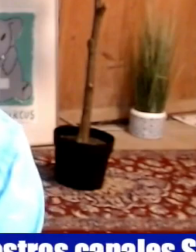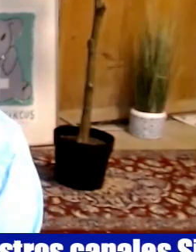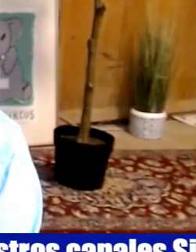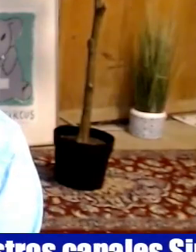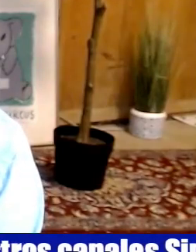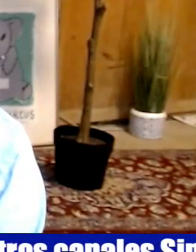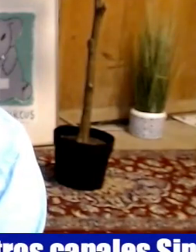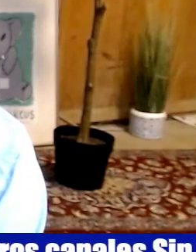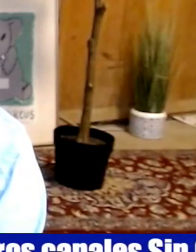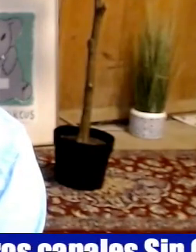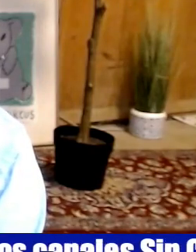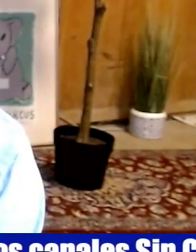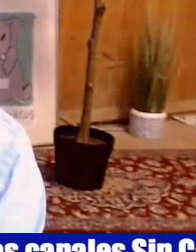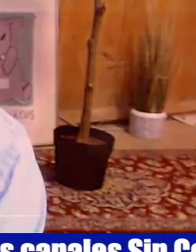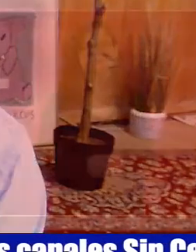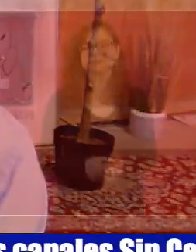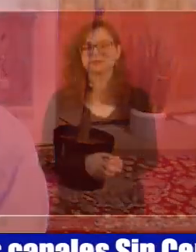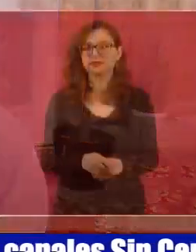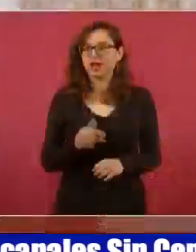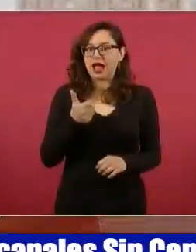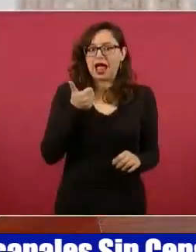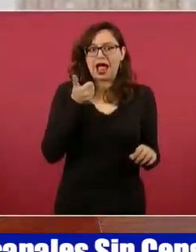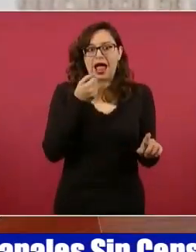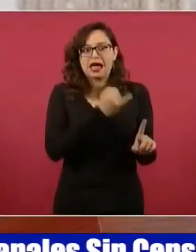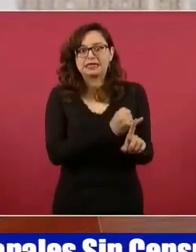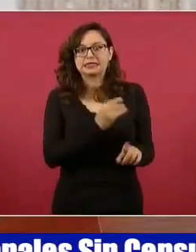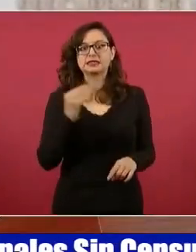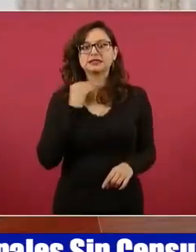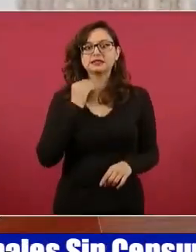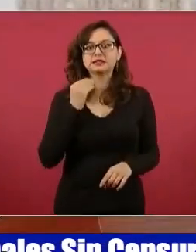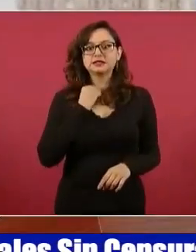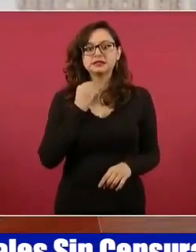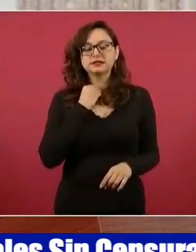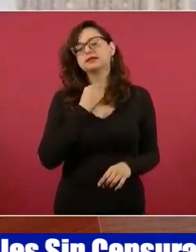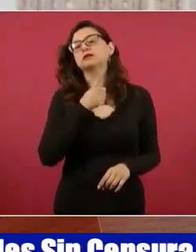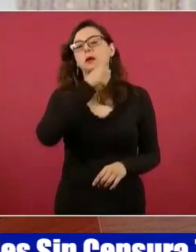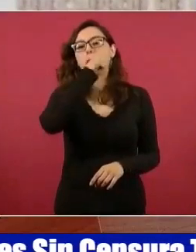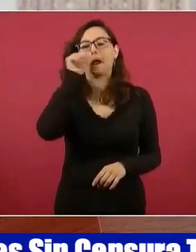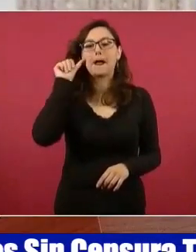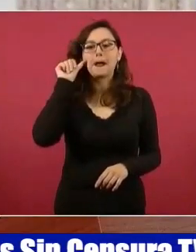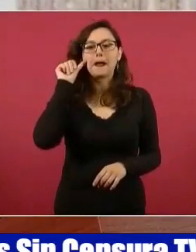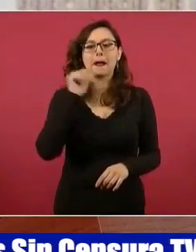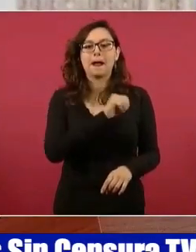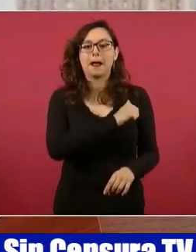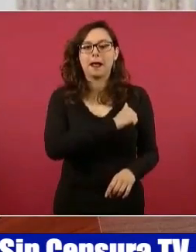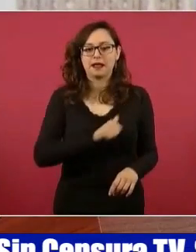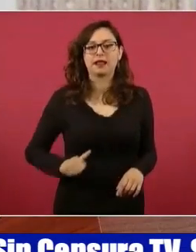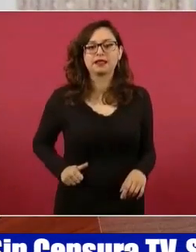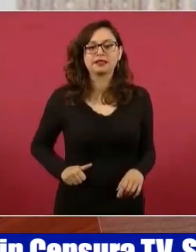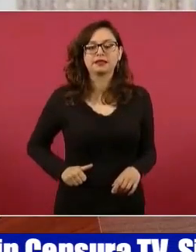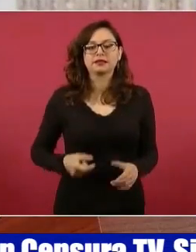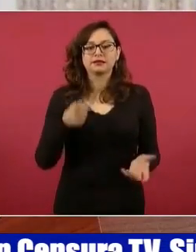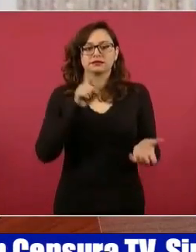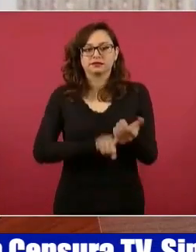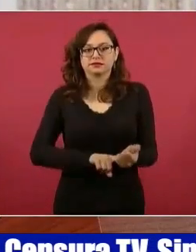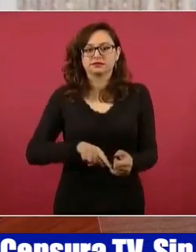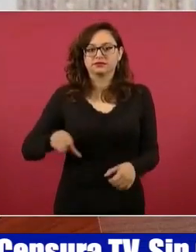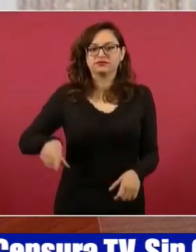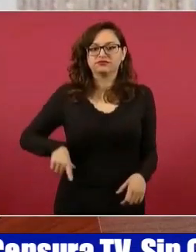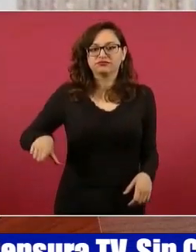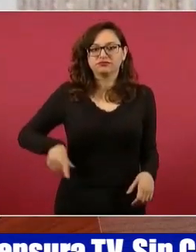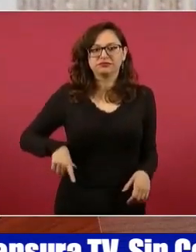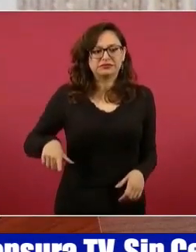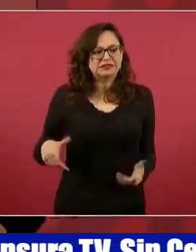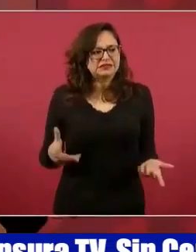López Obrador dedicó un largo tiempo de su conferencia de prensa mañanera para detallar cómo es que